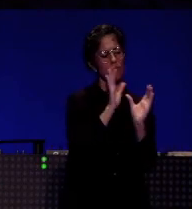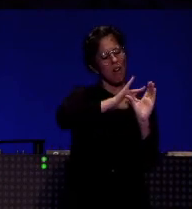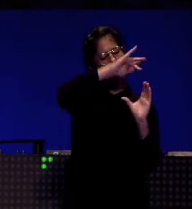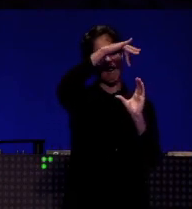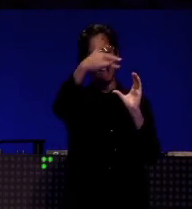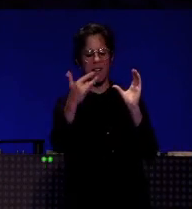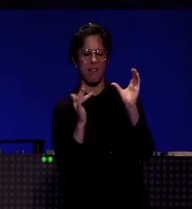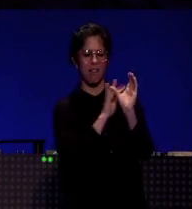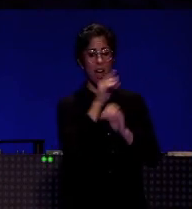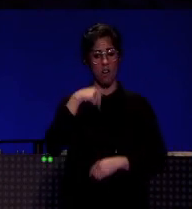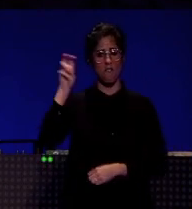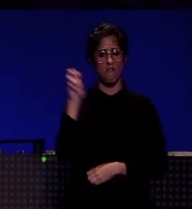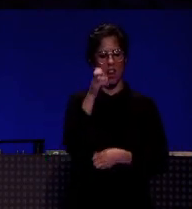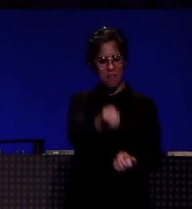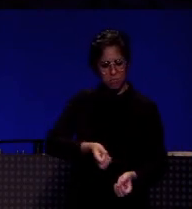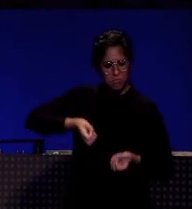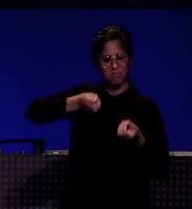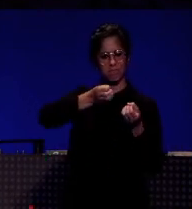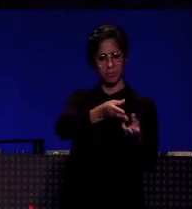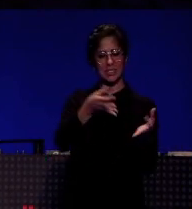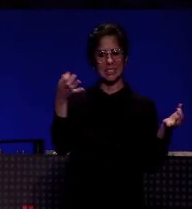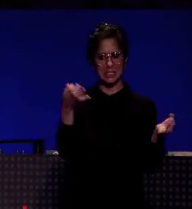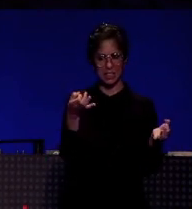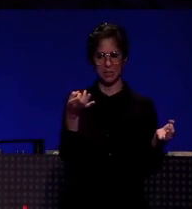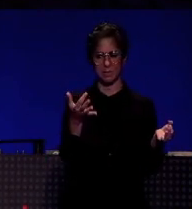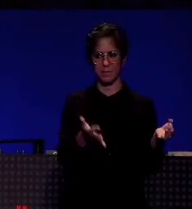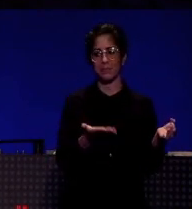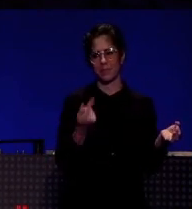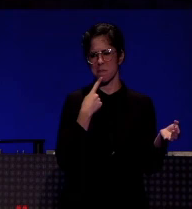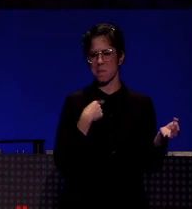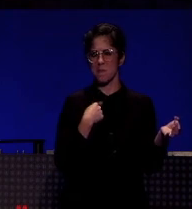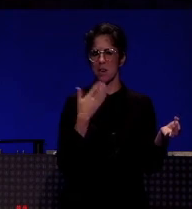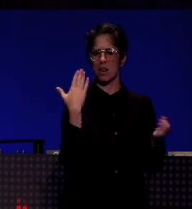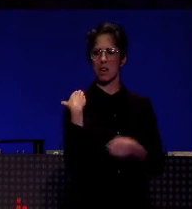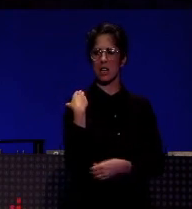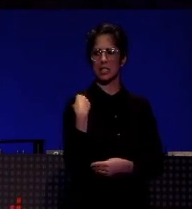precisamente aparte de me ha contado un par de